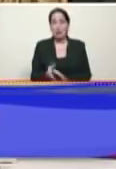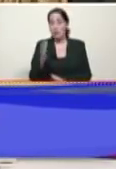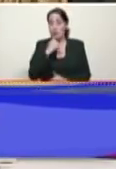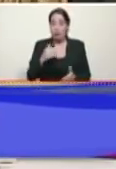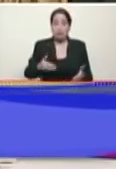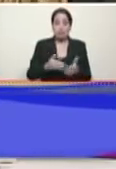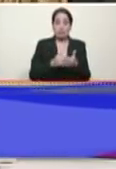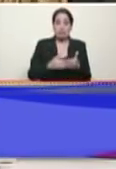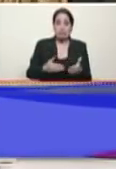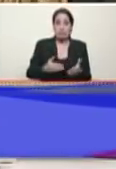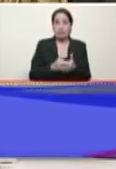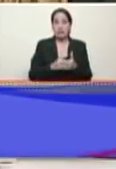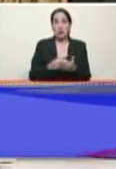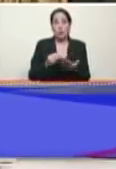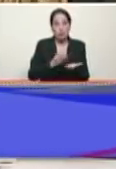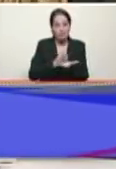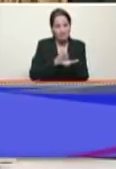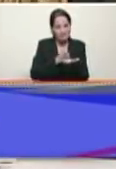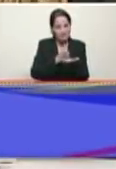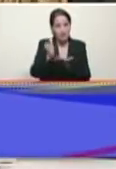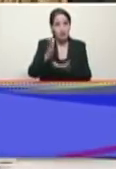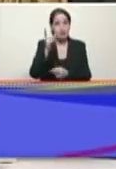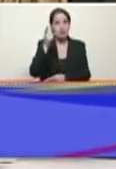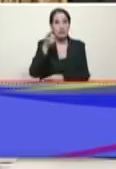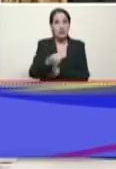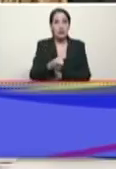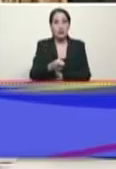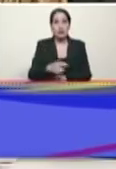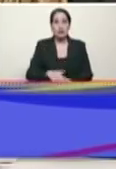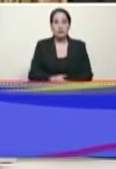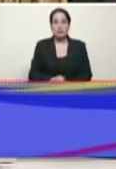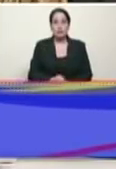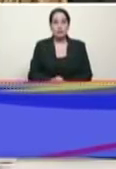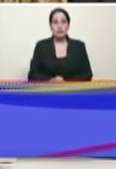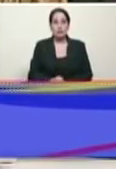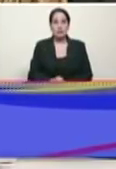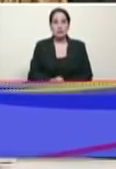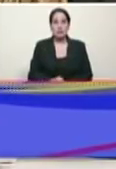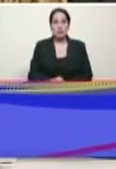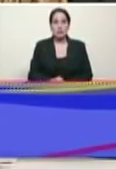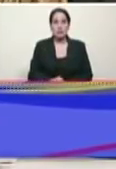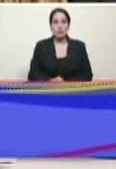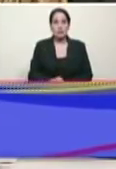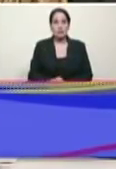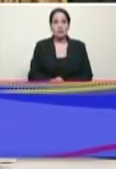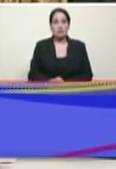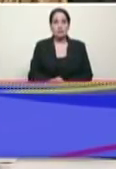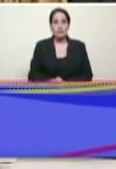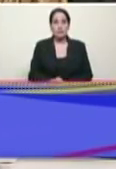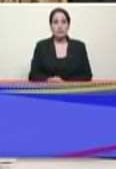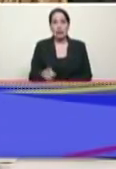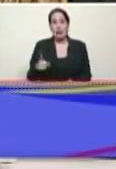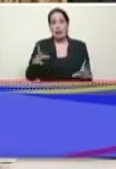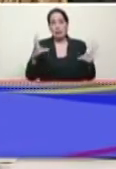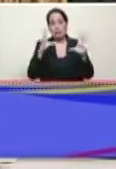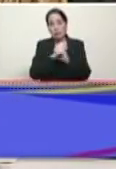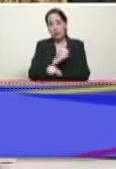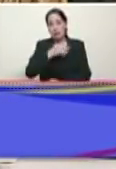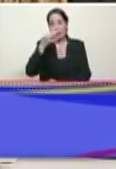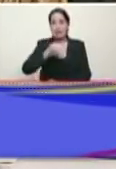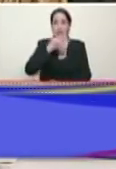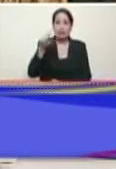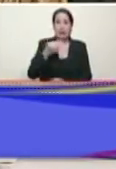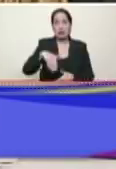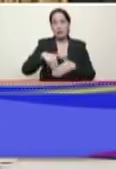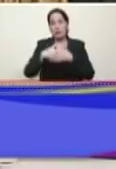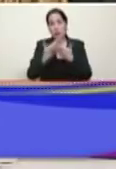ininterrumpida, de manera permanente, incansable, todos los días. Dedicar la mañana, la tarde, la noche, la madrugada a